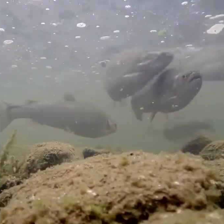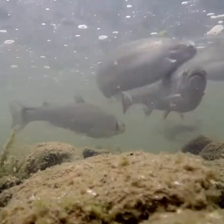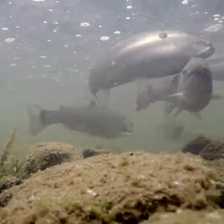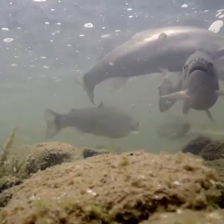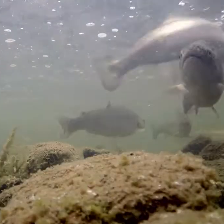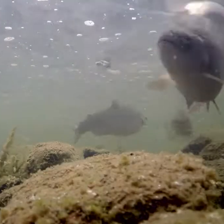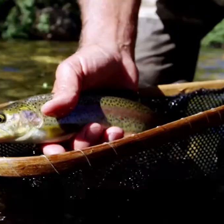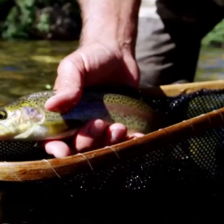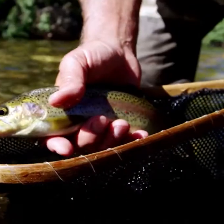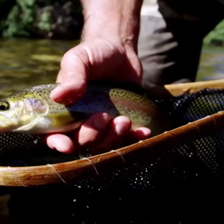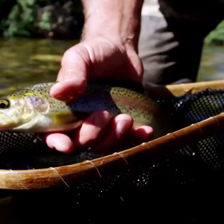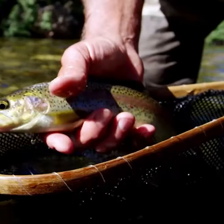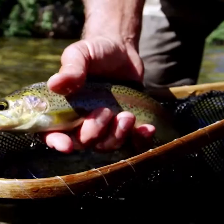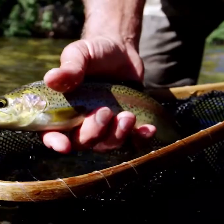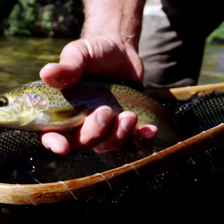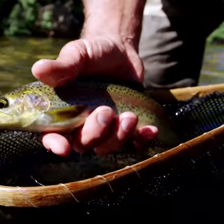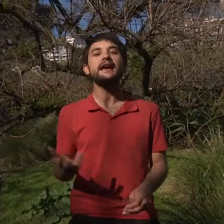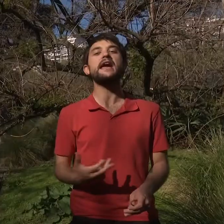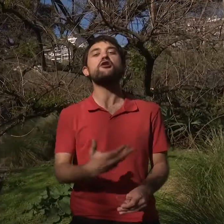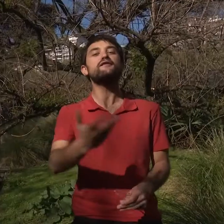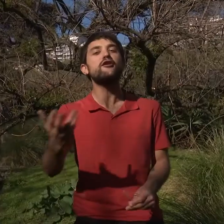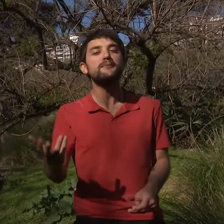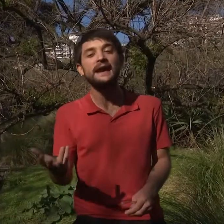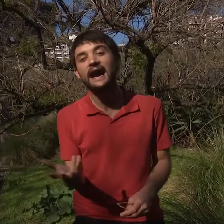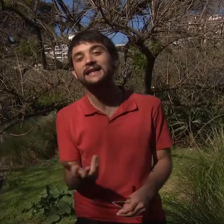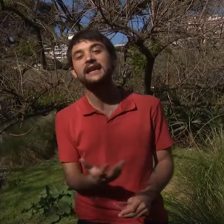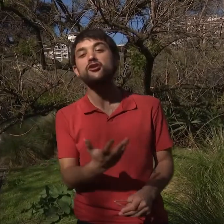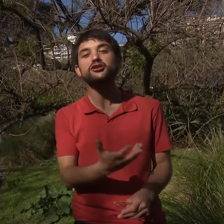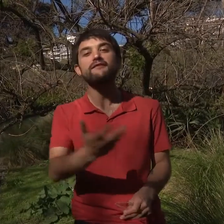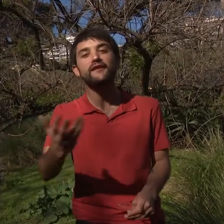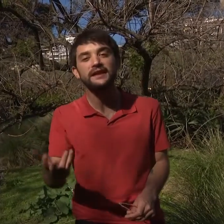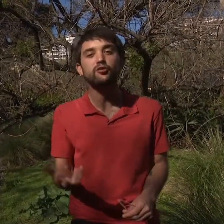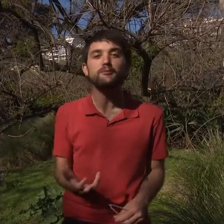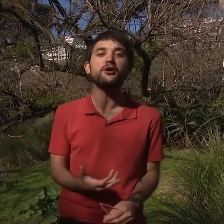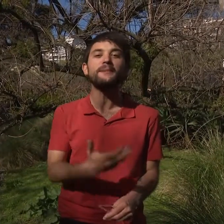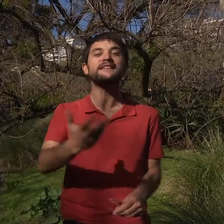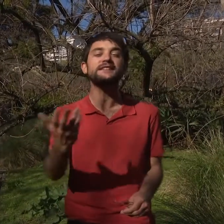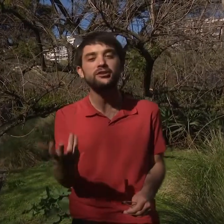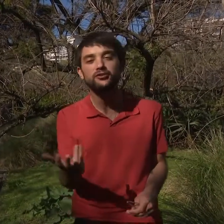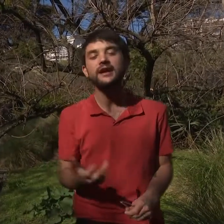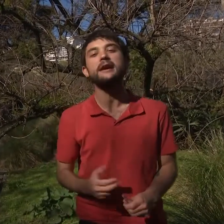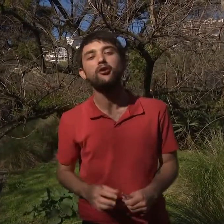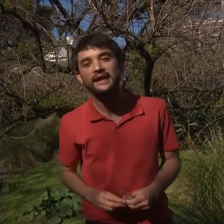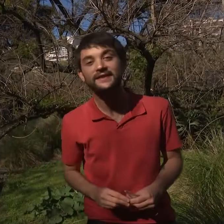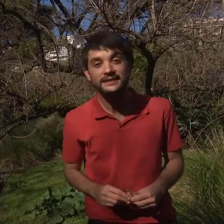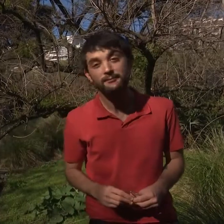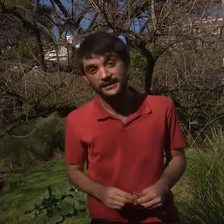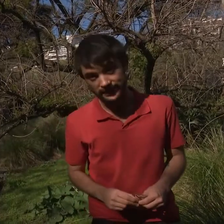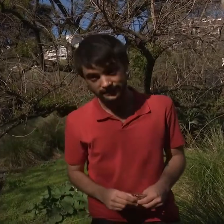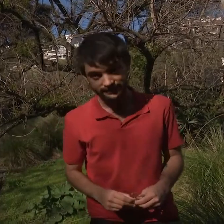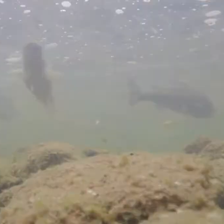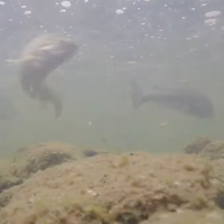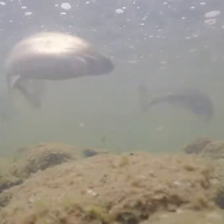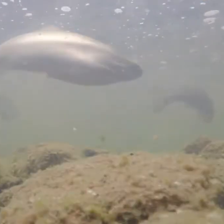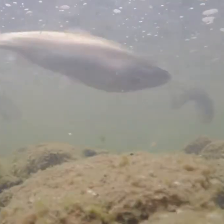tres clases de truchas son algunas de las especies que conforman a este no tan feliz grupo de pececitos que podrían